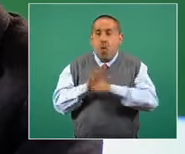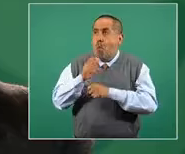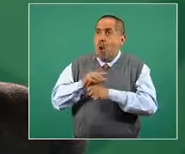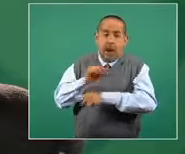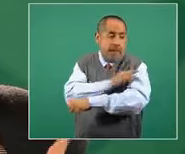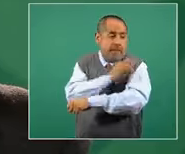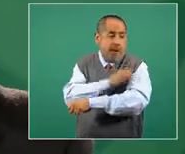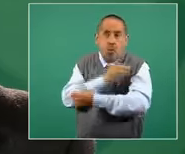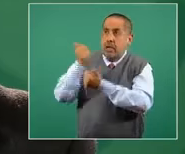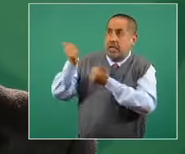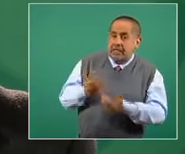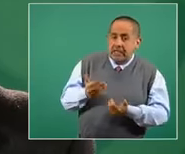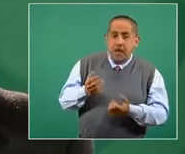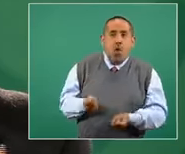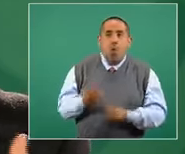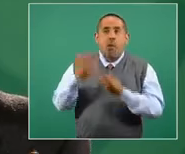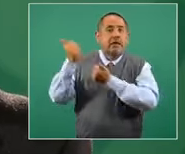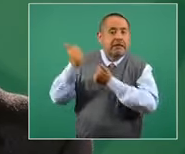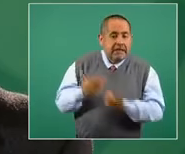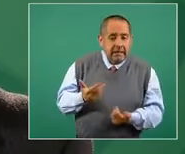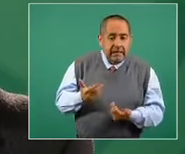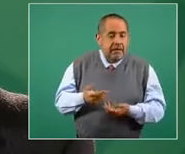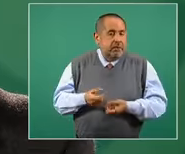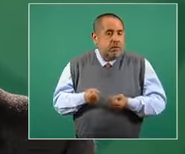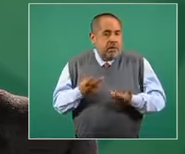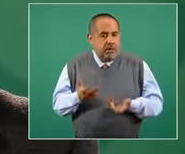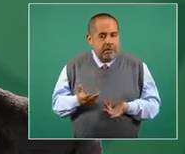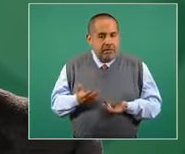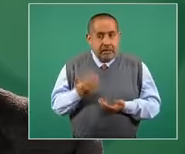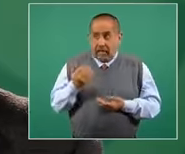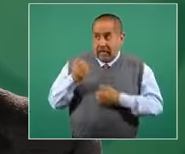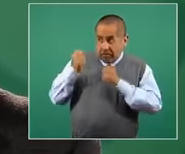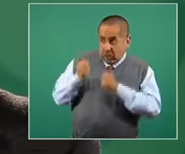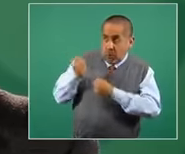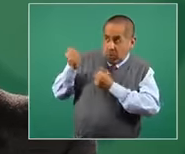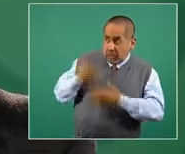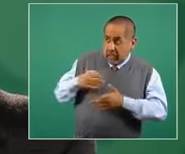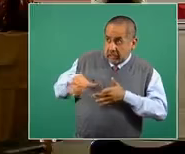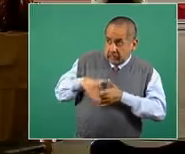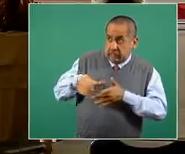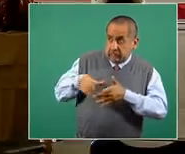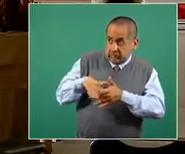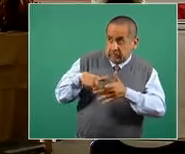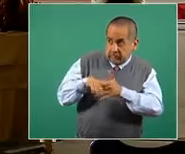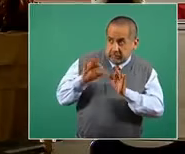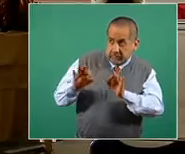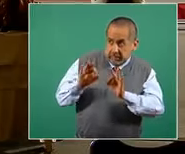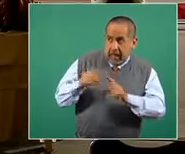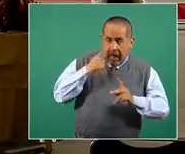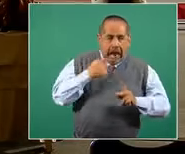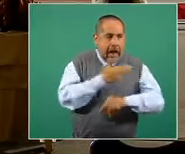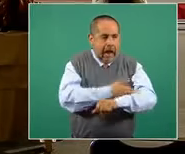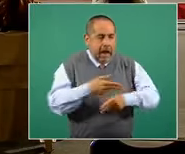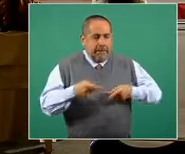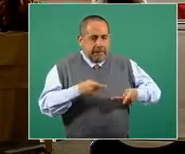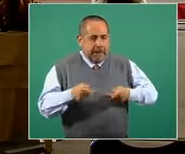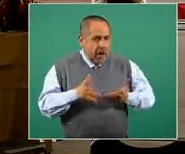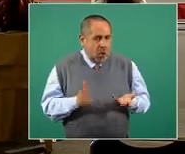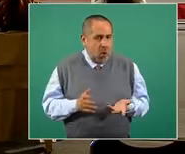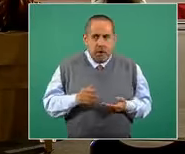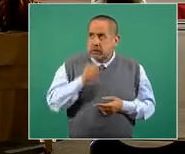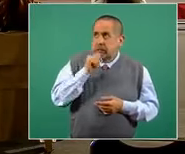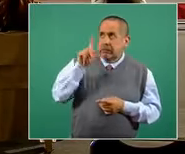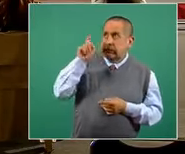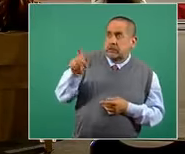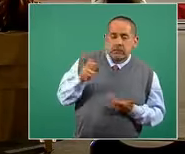lleguen, cuántas lleguen y cuál es la certeza de que éstas sigan llegando a determinado ritmo. Entonces, no